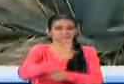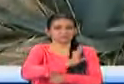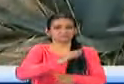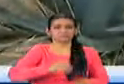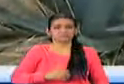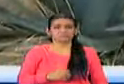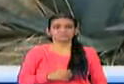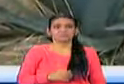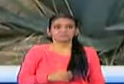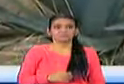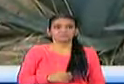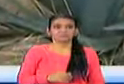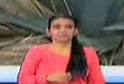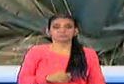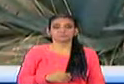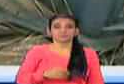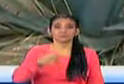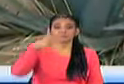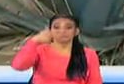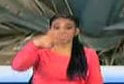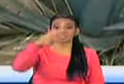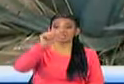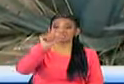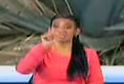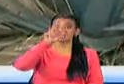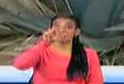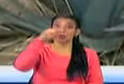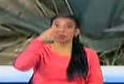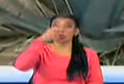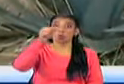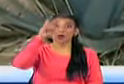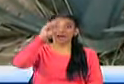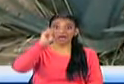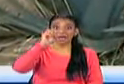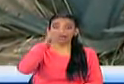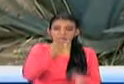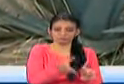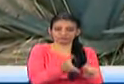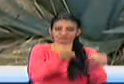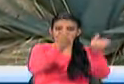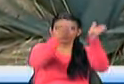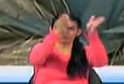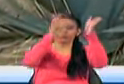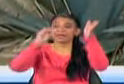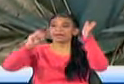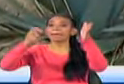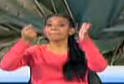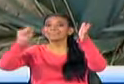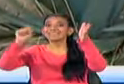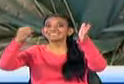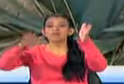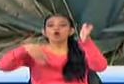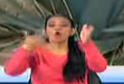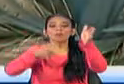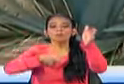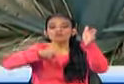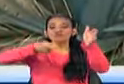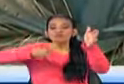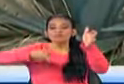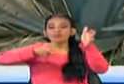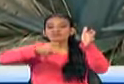el caballo es sour y sour es la forma de sacar el líquido de los bancos